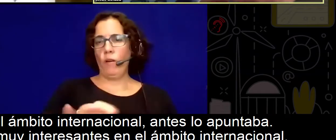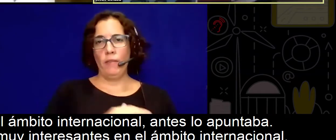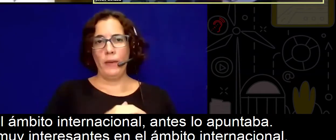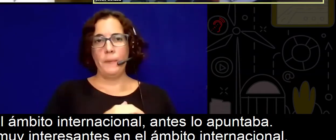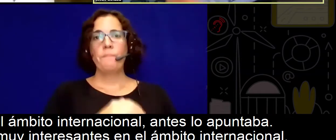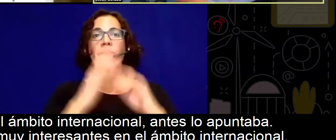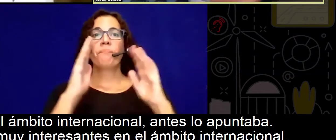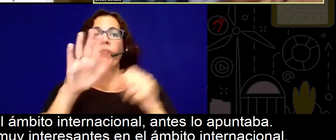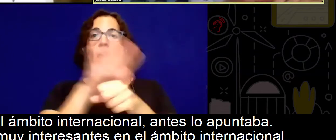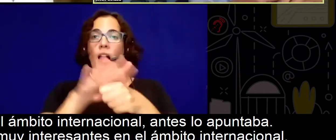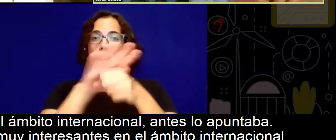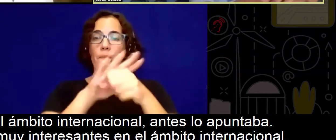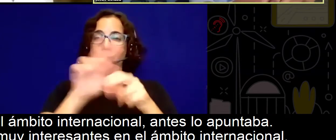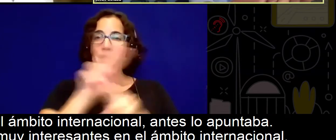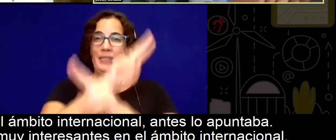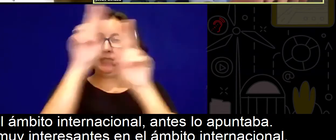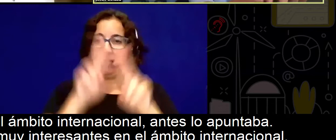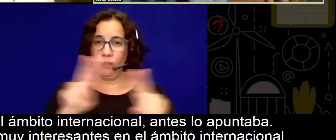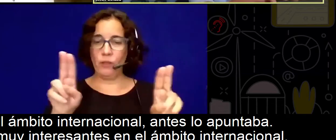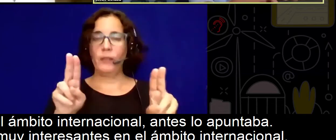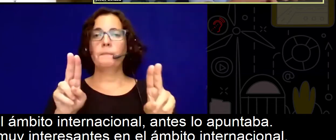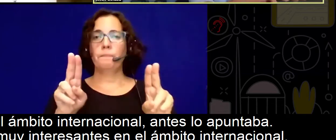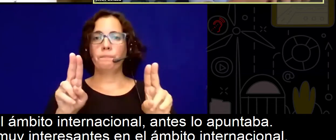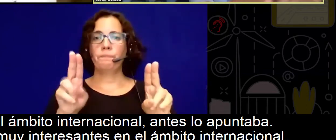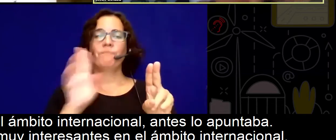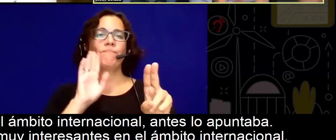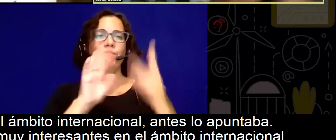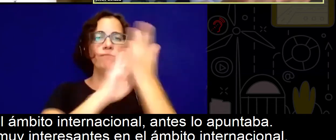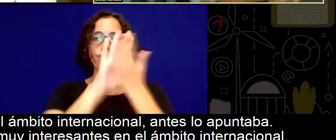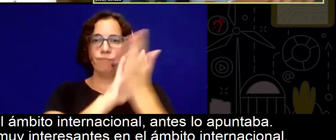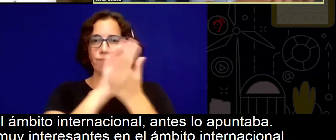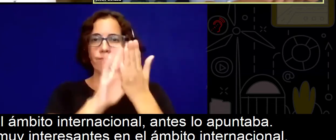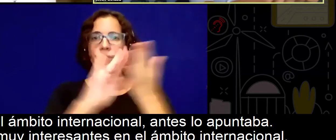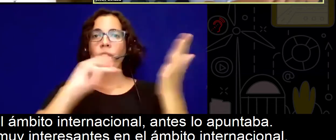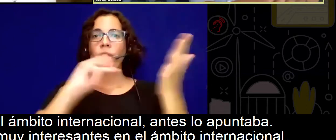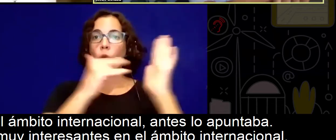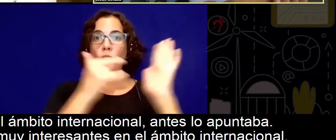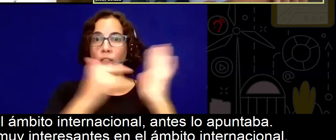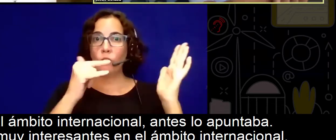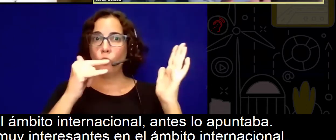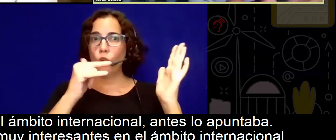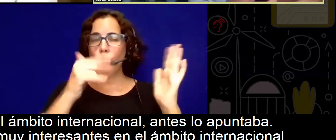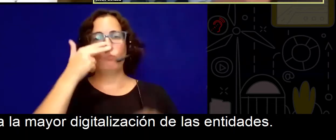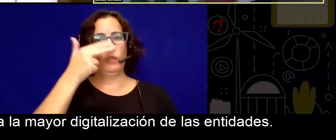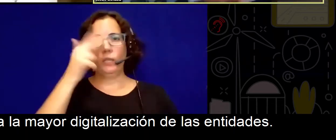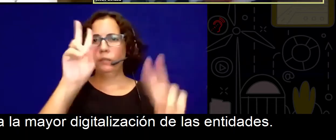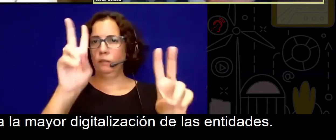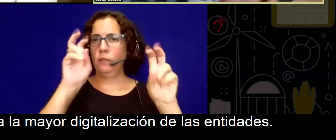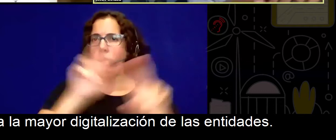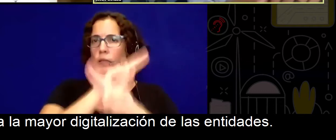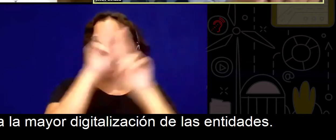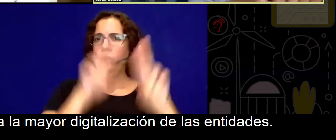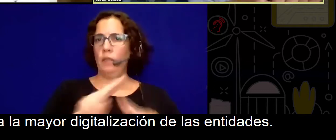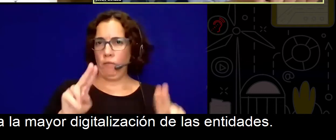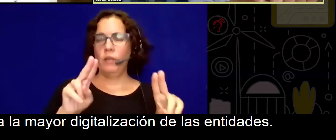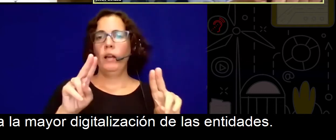ámbito internacional, antes lo apuntaba, ¿no? Hay proyectos muy interesantes en el ámbito internacional, recurriendo a la